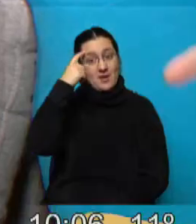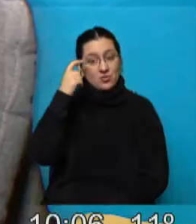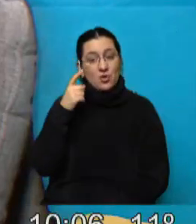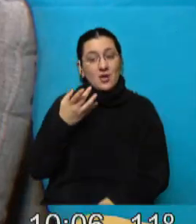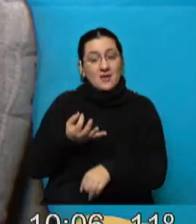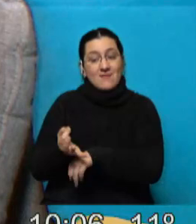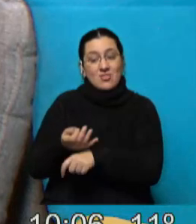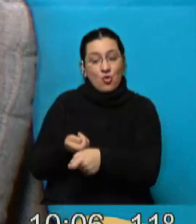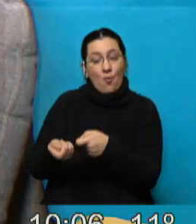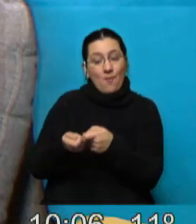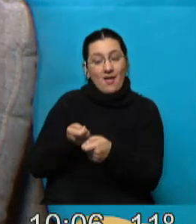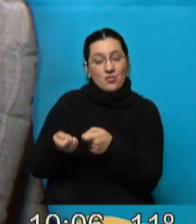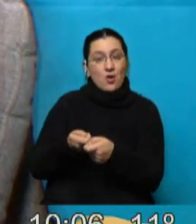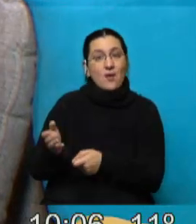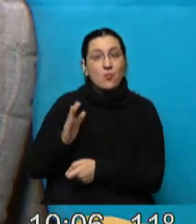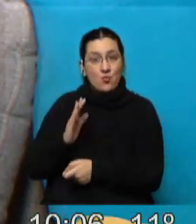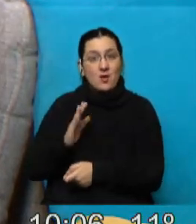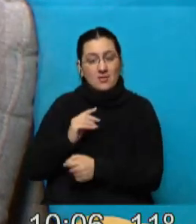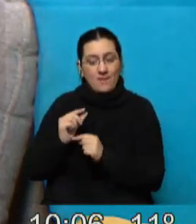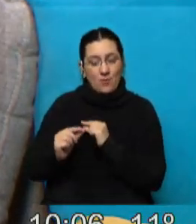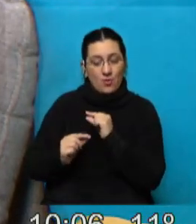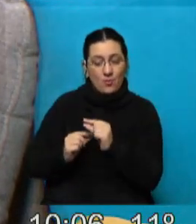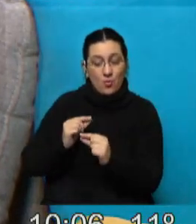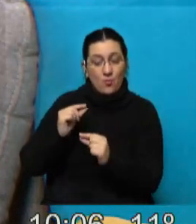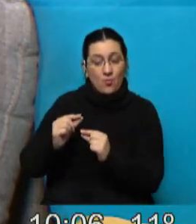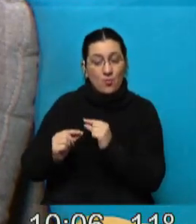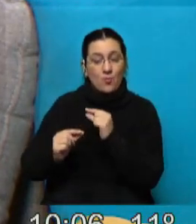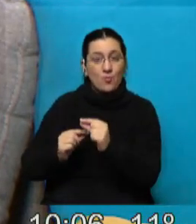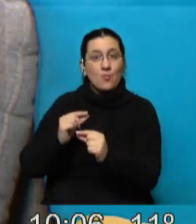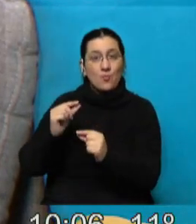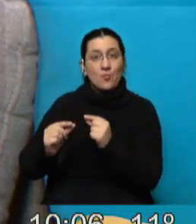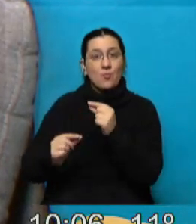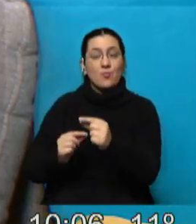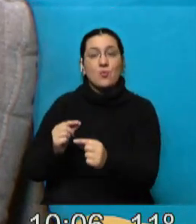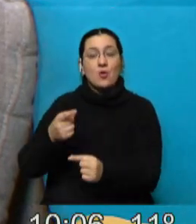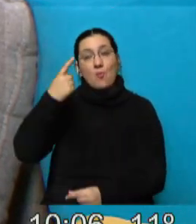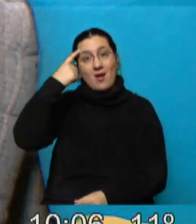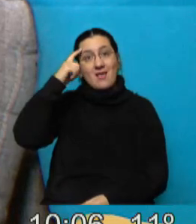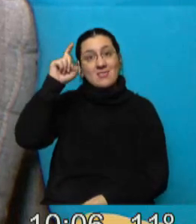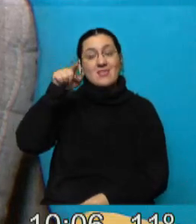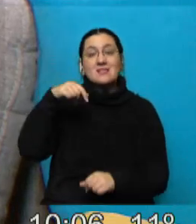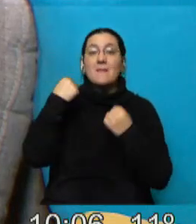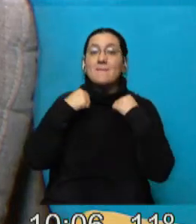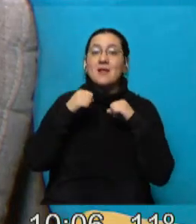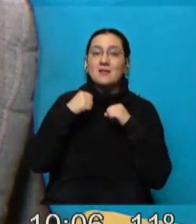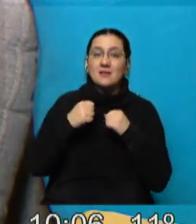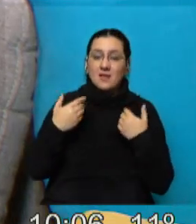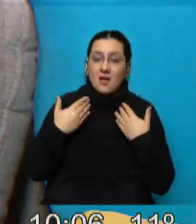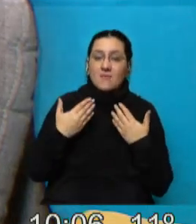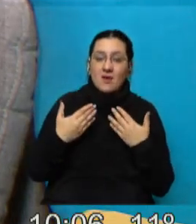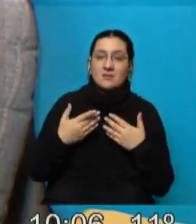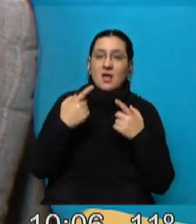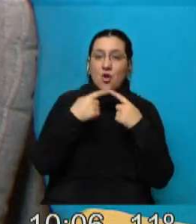va a ese domando. Mundo. La va domando claro. de manera progresiva. Y una de las cosas que tiene como la idea de estas prácticas es animarse a